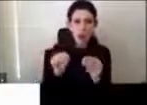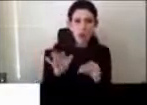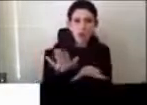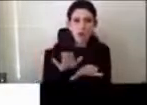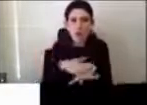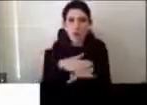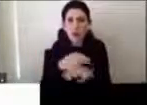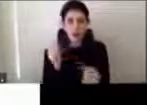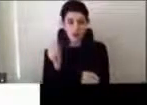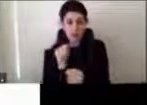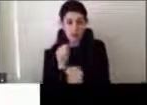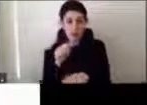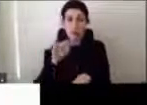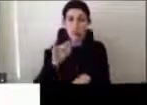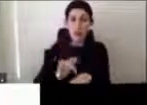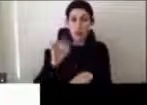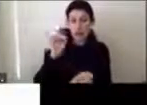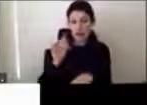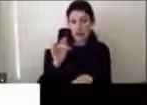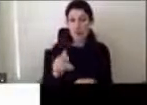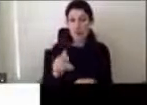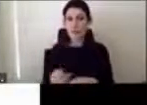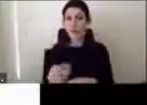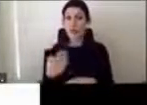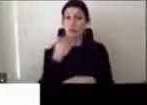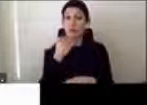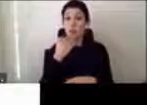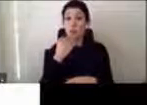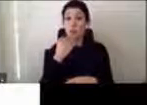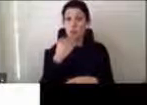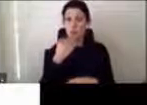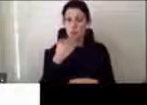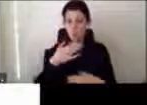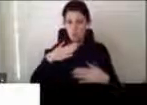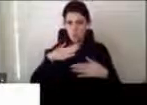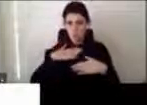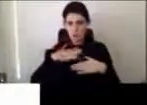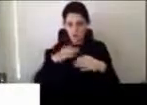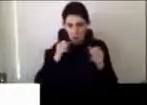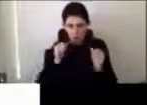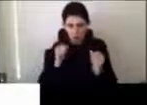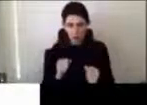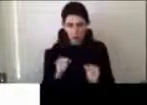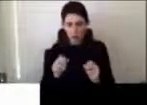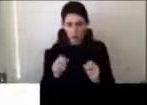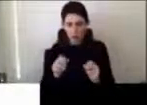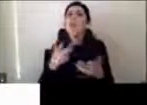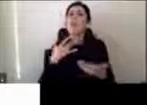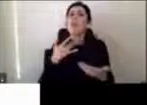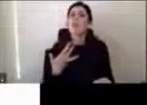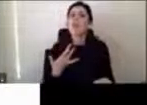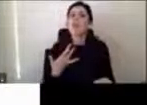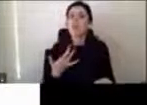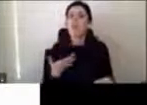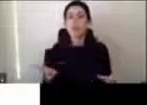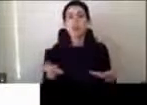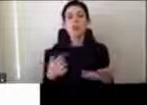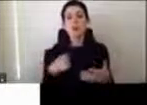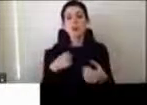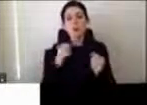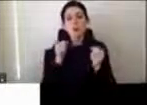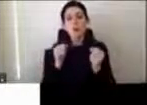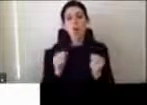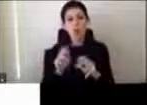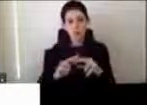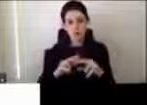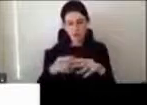es caliente, etc. Y descubrir también las posibilidades propias. ¿Qué puedo hacer? ¿Qué puedo hacer con mi